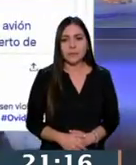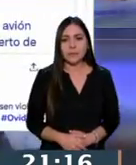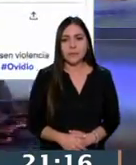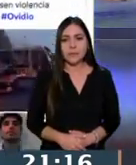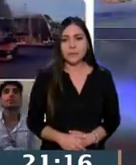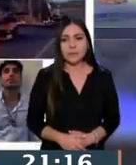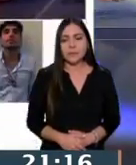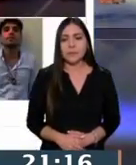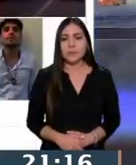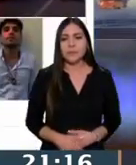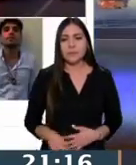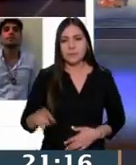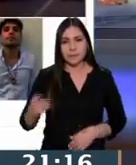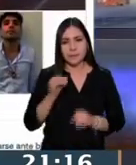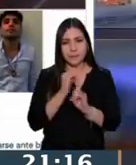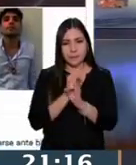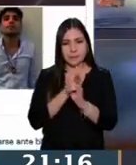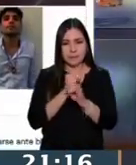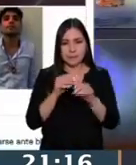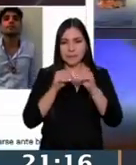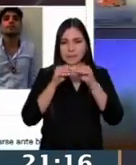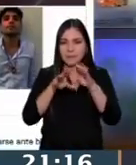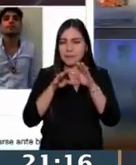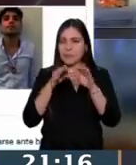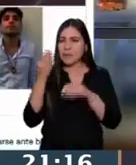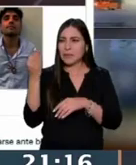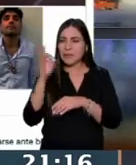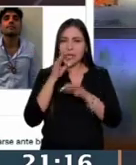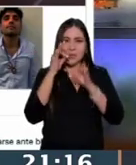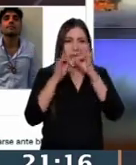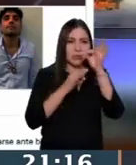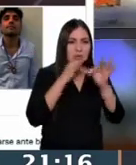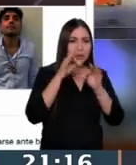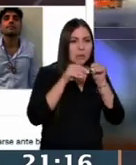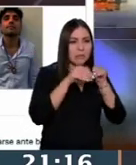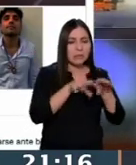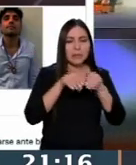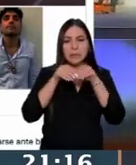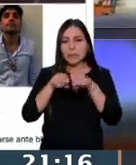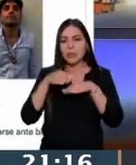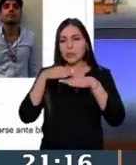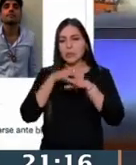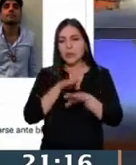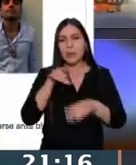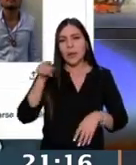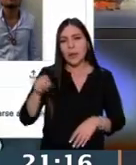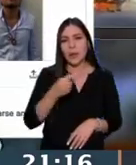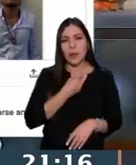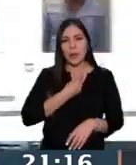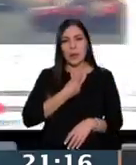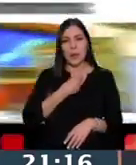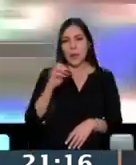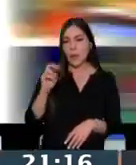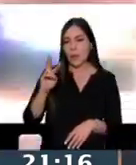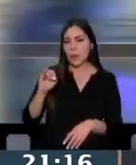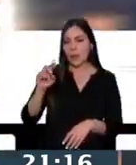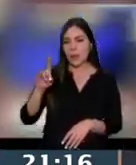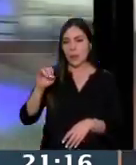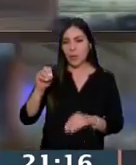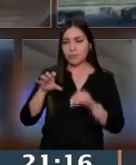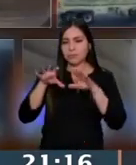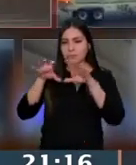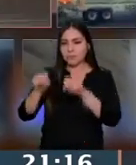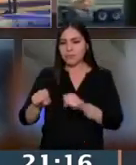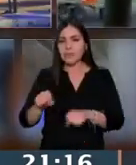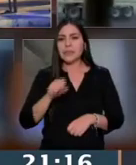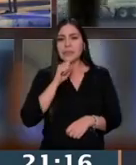En redes sociales también circularon noticias falsas sobre la detención de Ovidio Guzmán. Por ejemplo, se informó sobre la fuga de reos